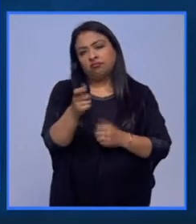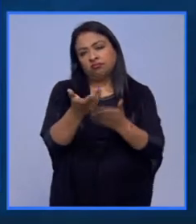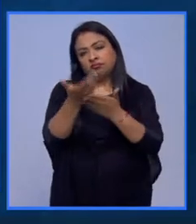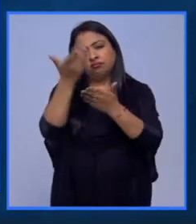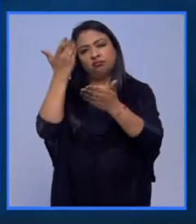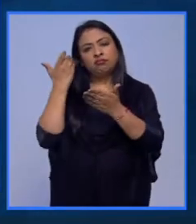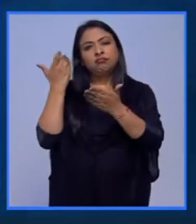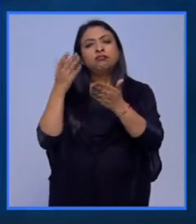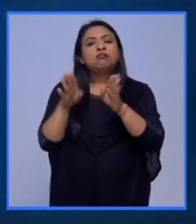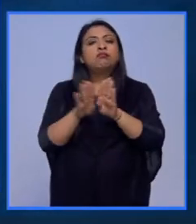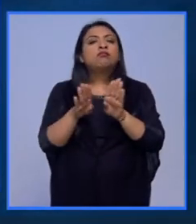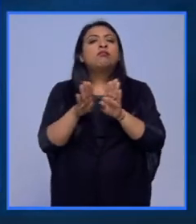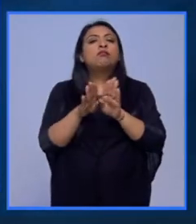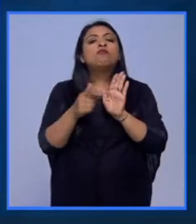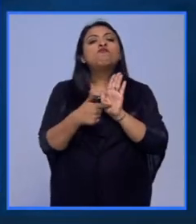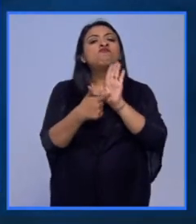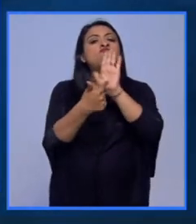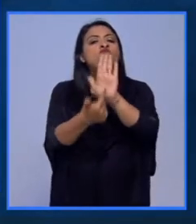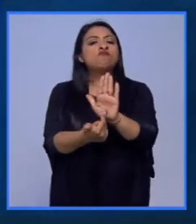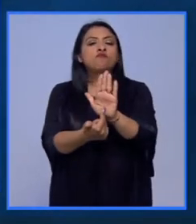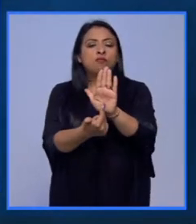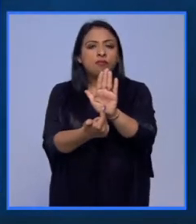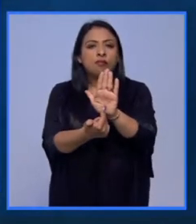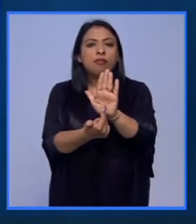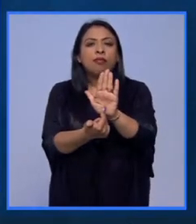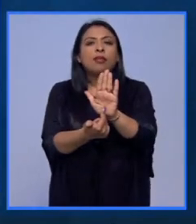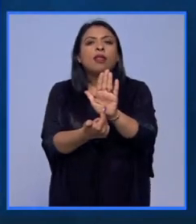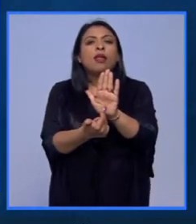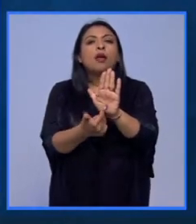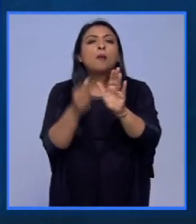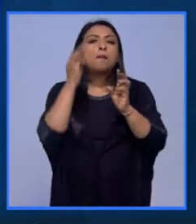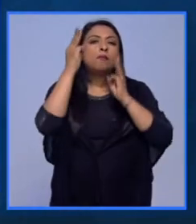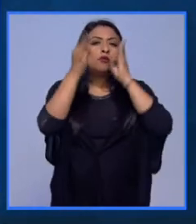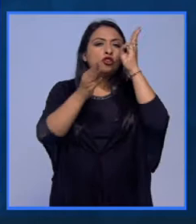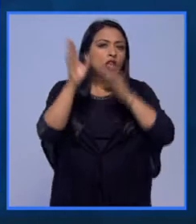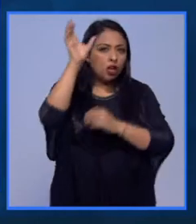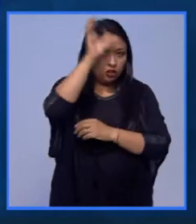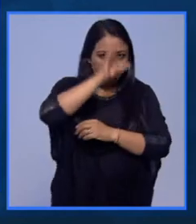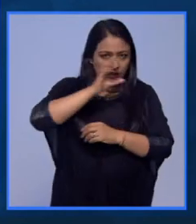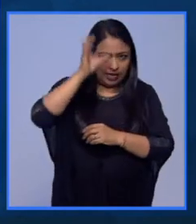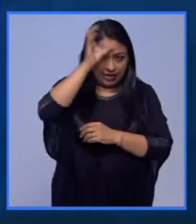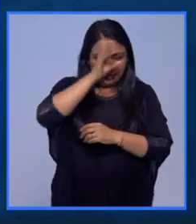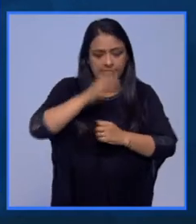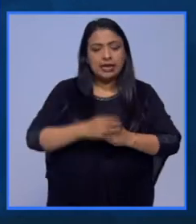un modelo muy claro de un museo de ciencias